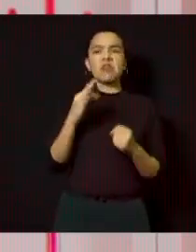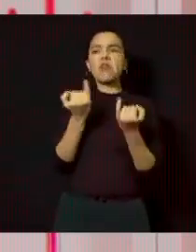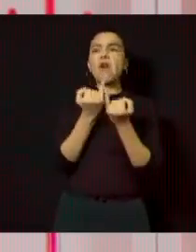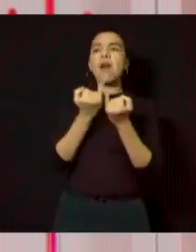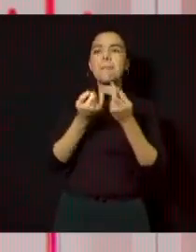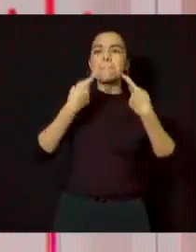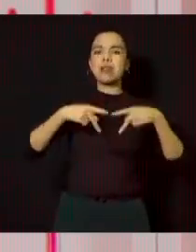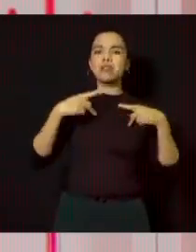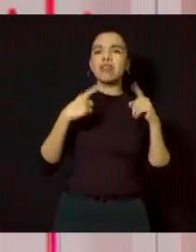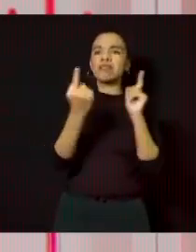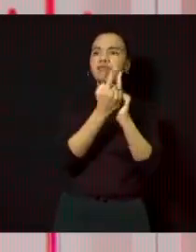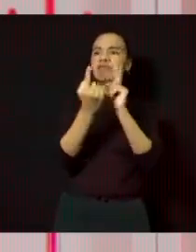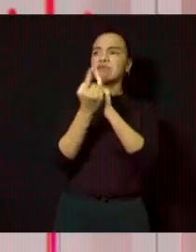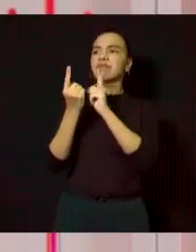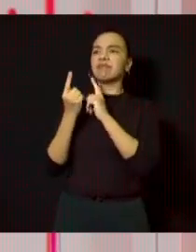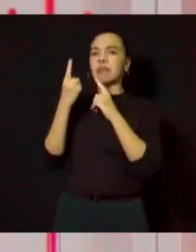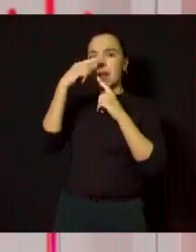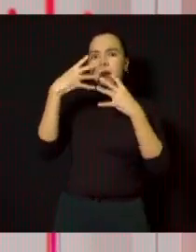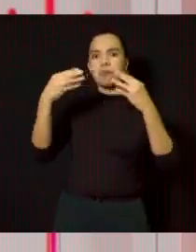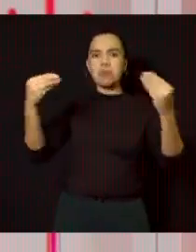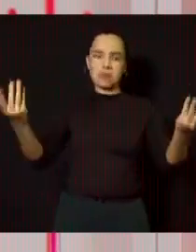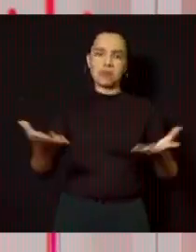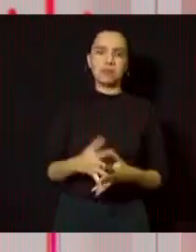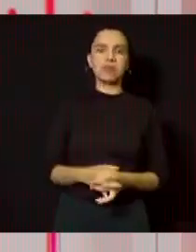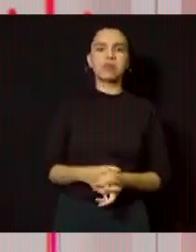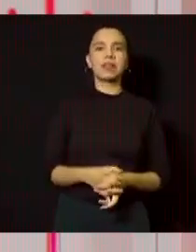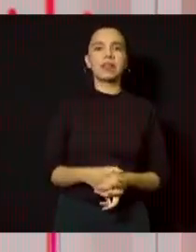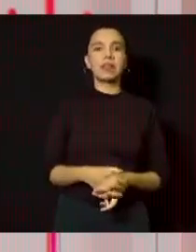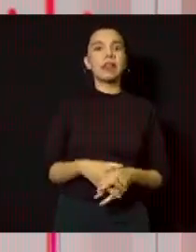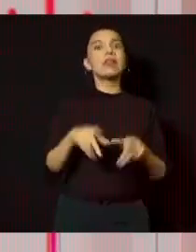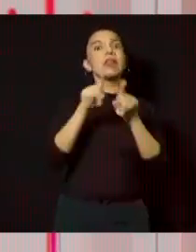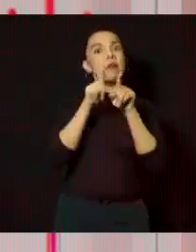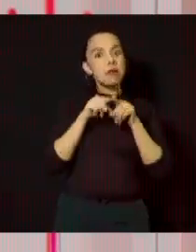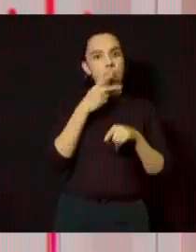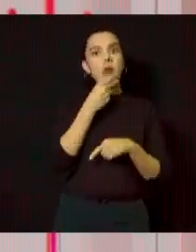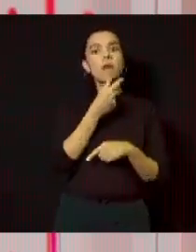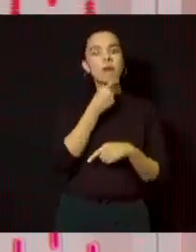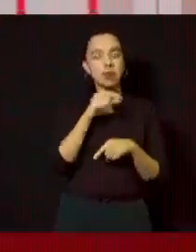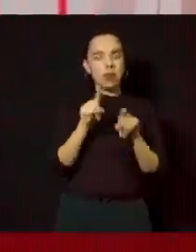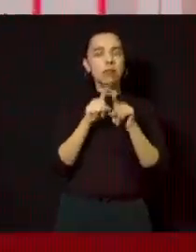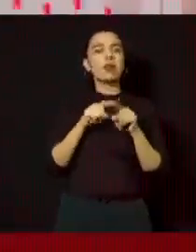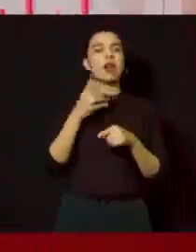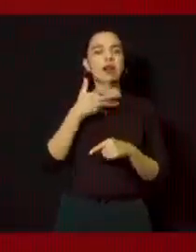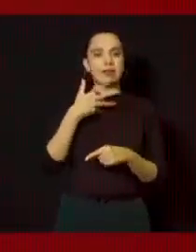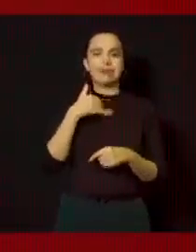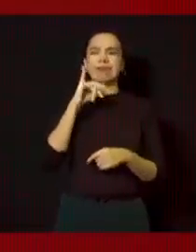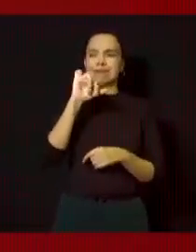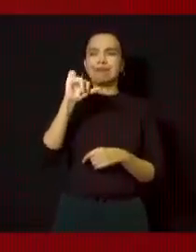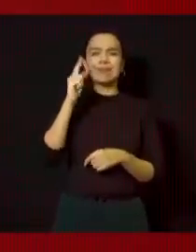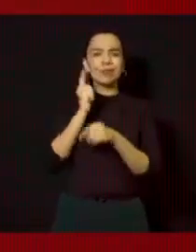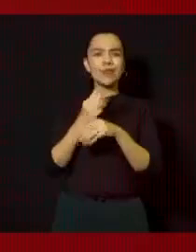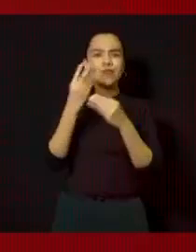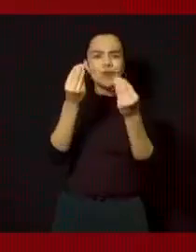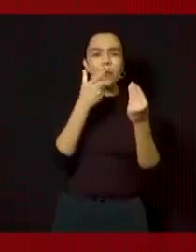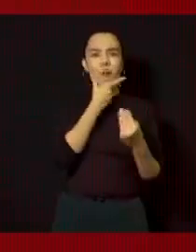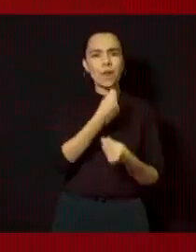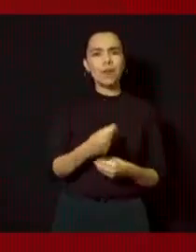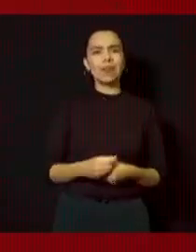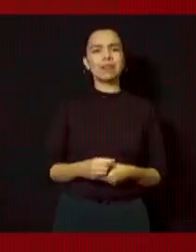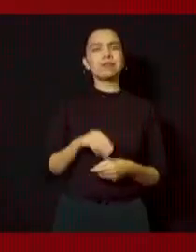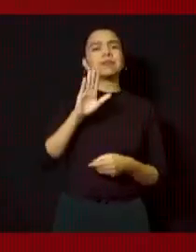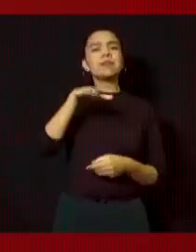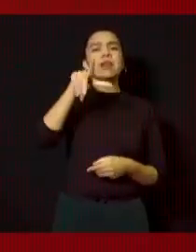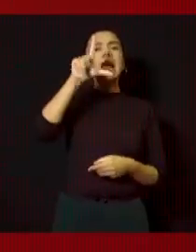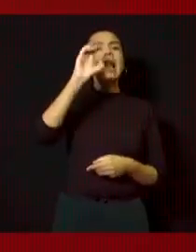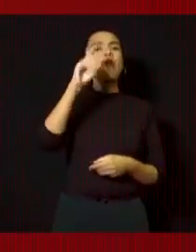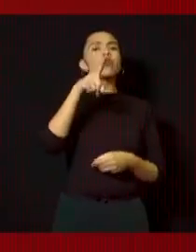más. Así que, pues, muy, muy padre. Y hay muchos hombres que hacen negocio con Seitú, ¿no? Muchos. Sí. Oye, sí. Leo, ¿qué usa?